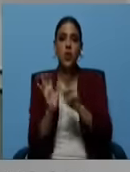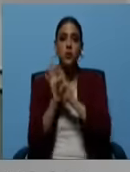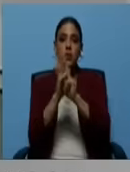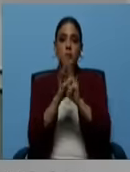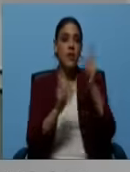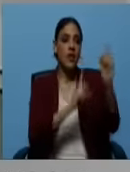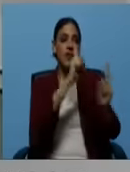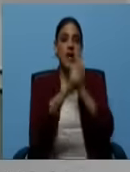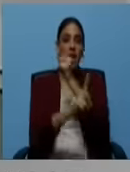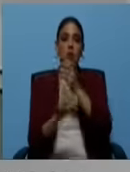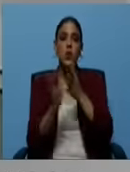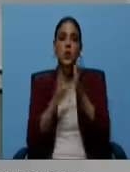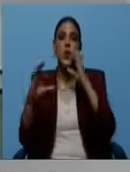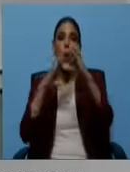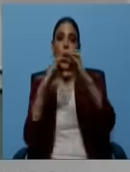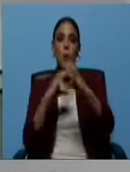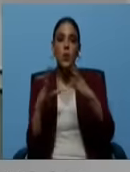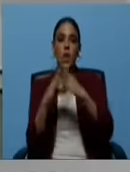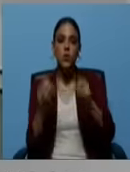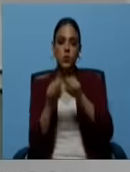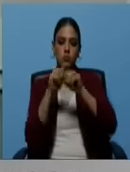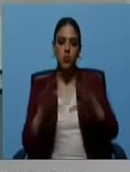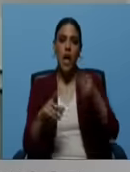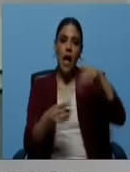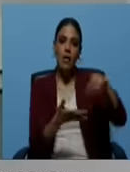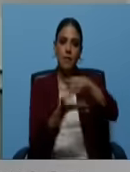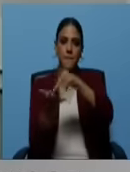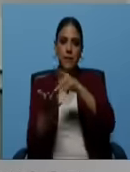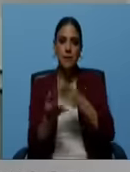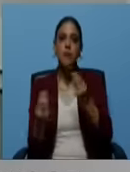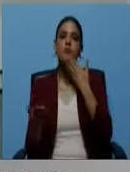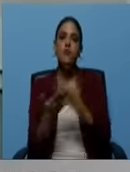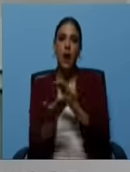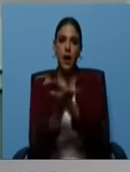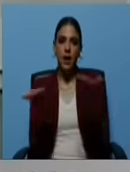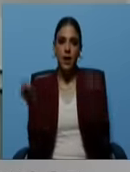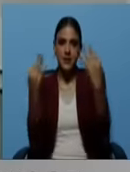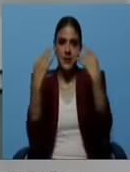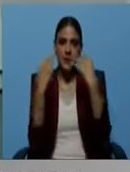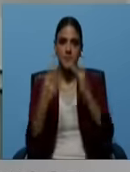los representantes de los medios de comunicación aquí presentes. Muchas gracias.